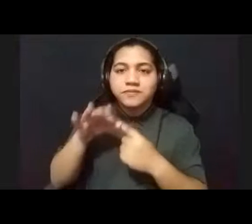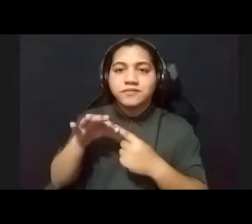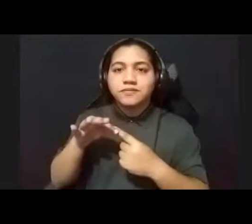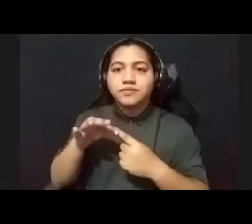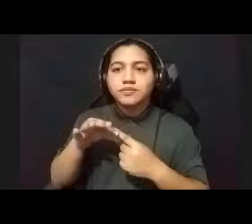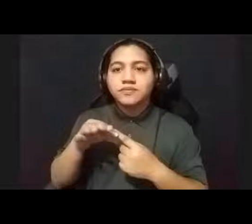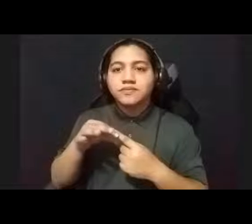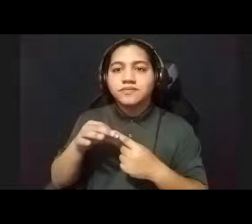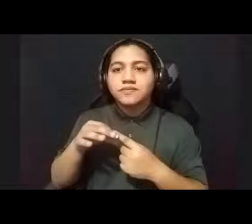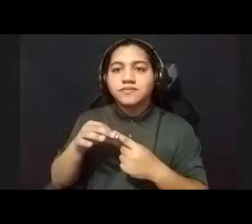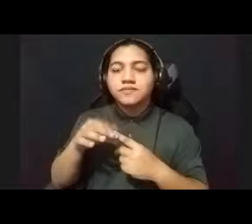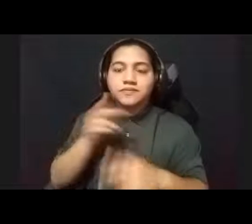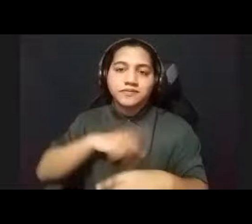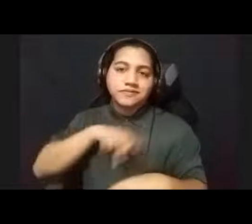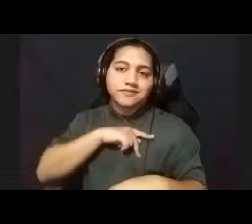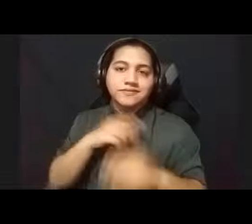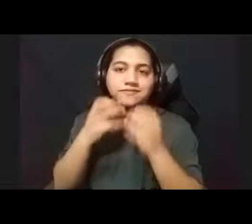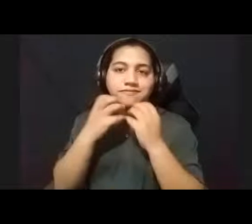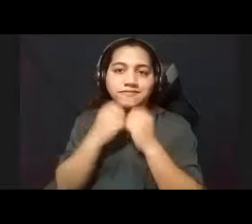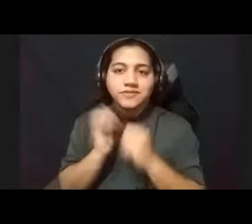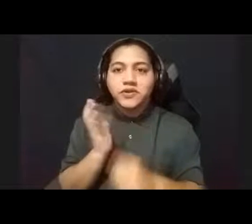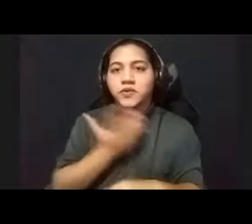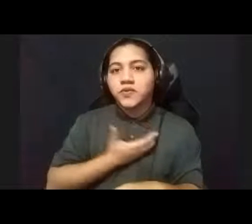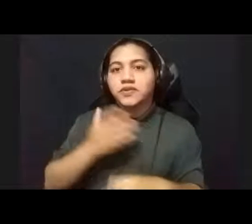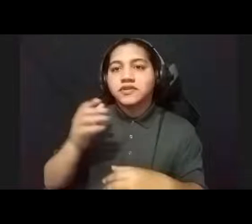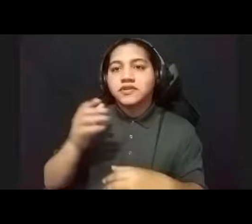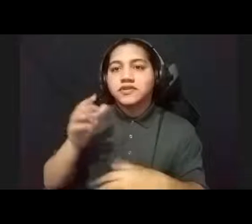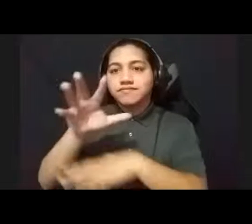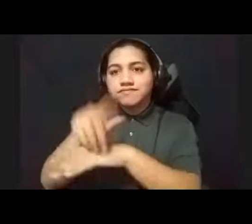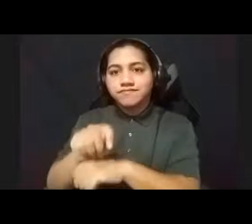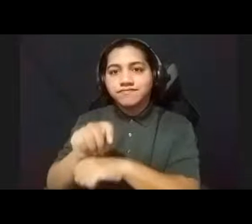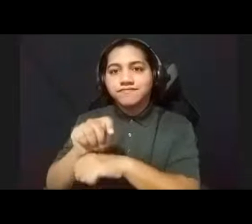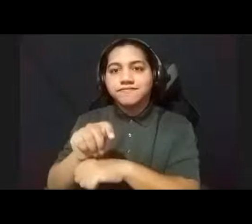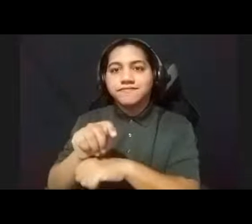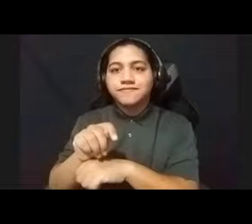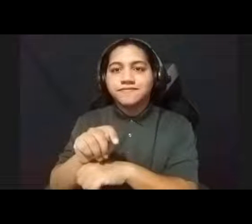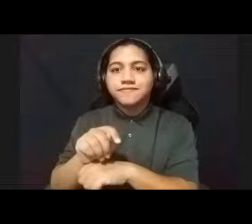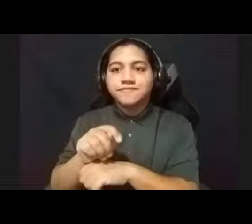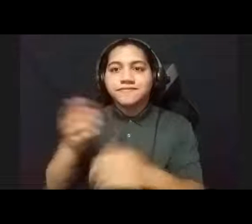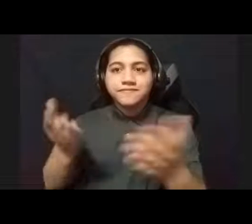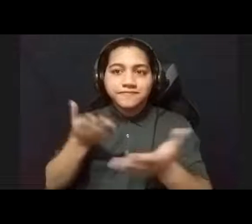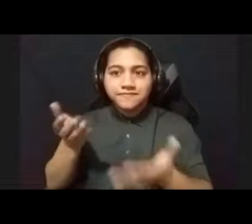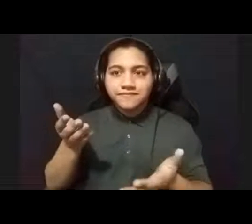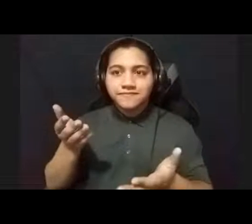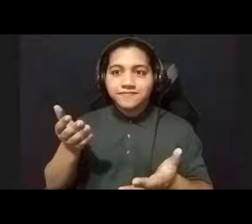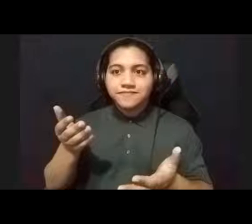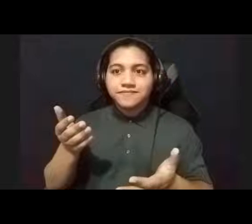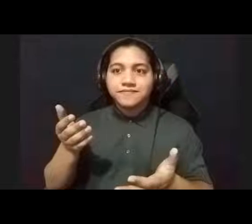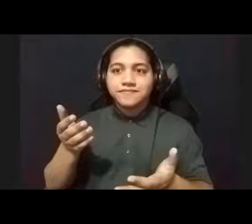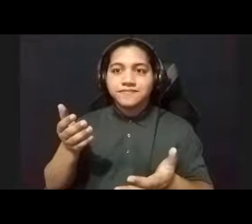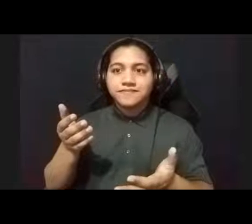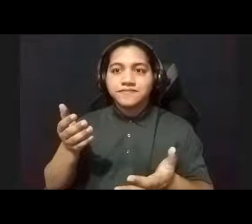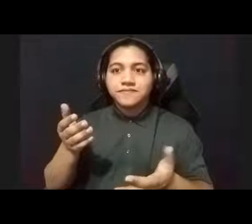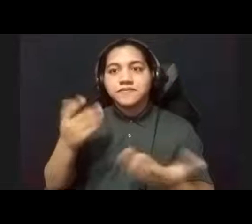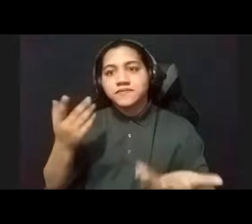Es uno de los personajes más queridos de nuestro folclore. Así que les damos la bienvenida a esta, yo